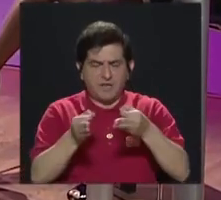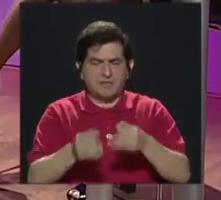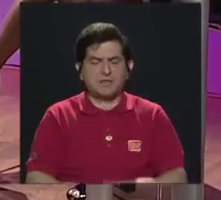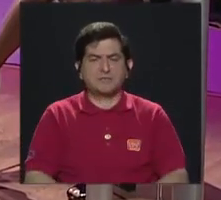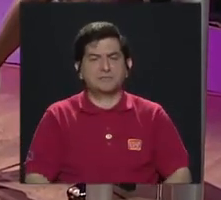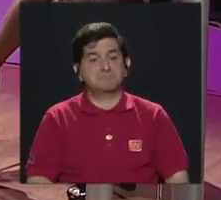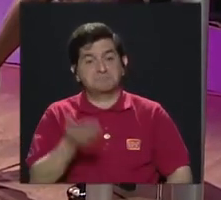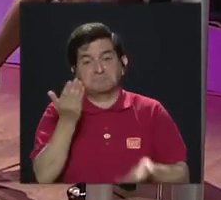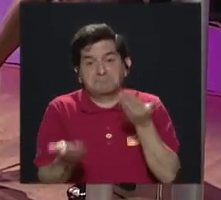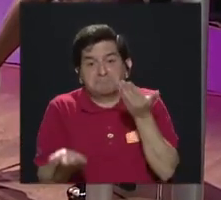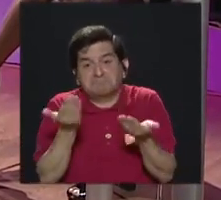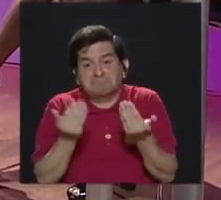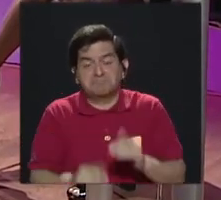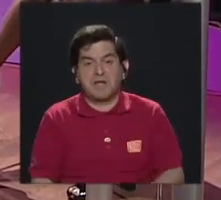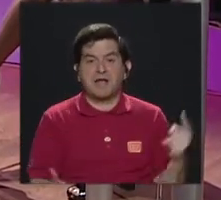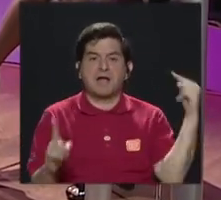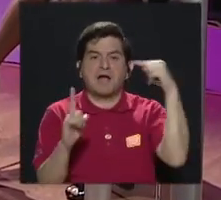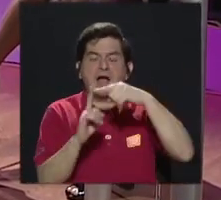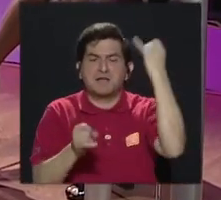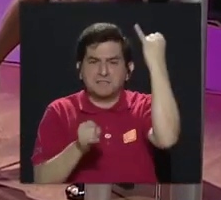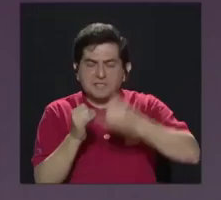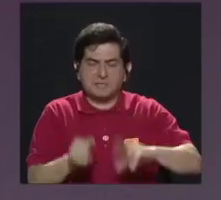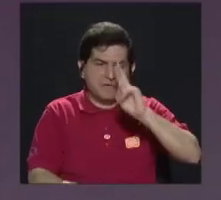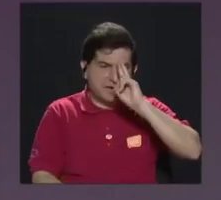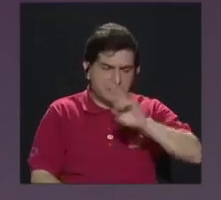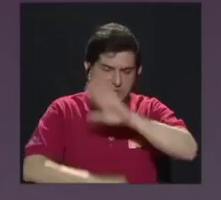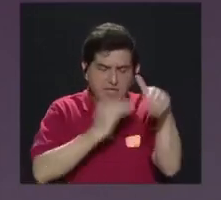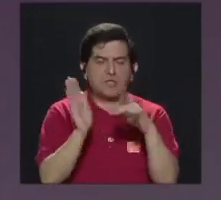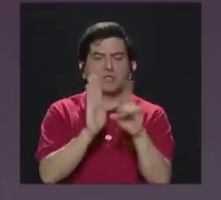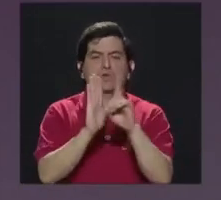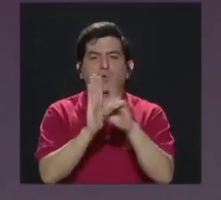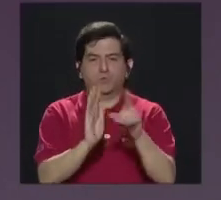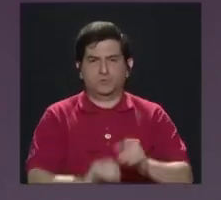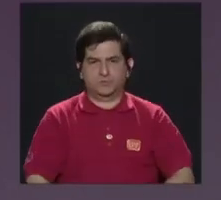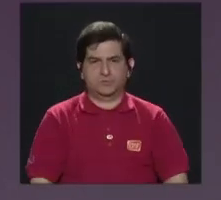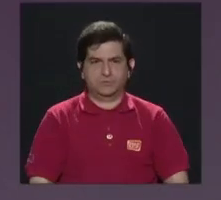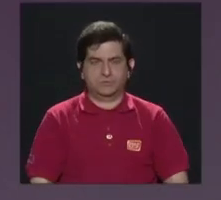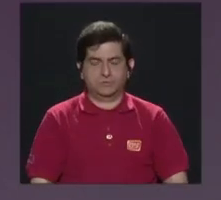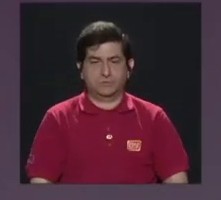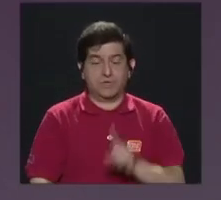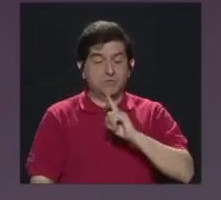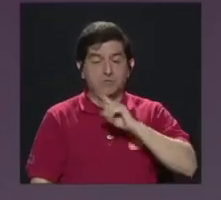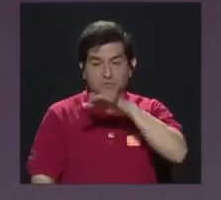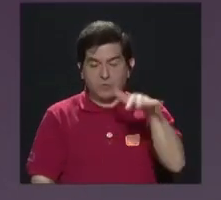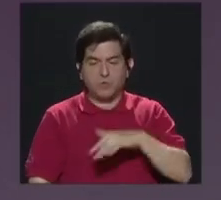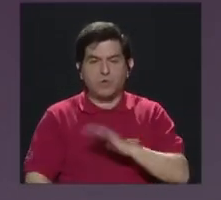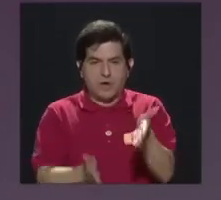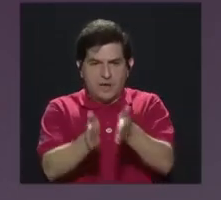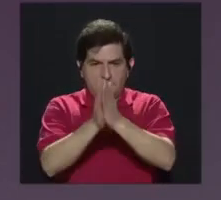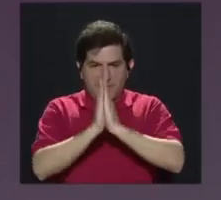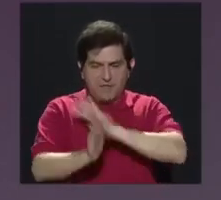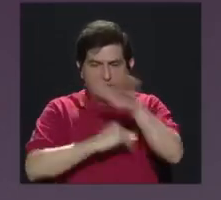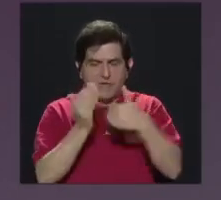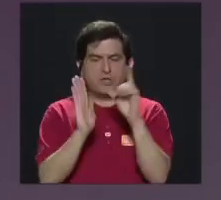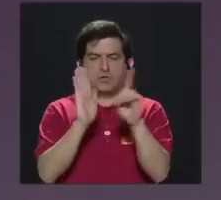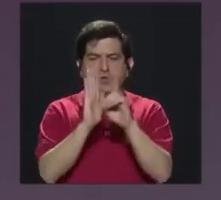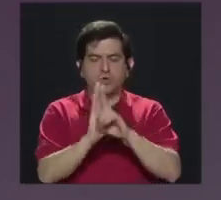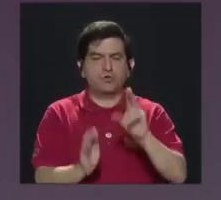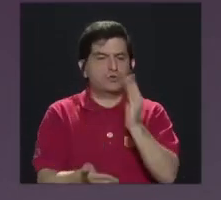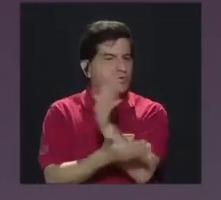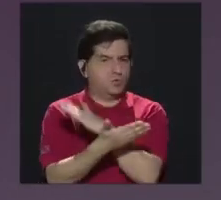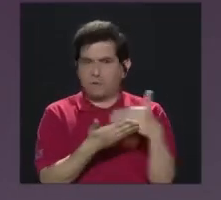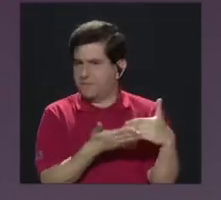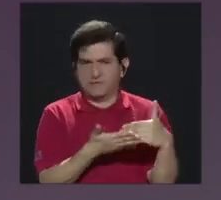tribunales. Hasta que se termine reconociendo todos los derechos, porque es una realidad, vamos por todos los derechos, aquí no es algo